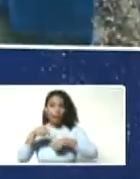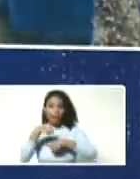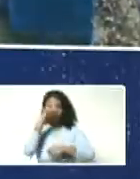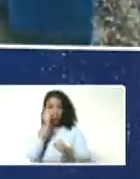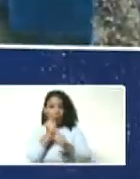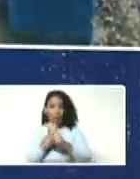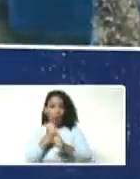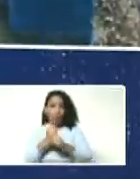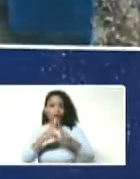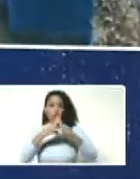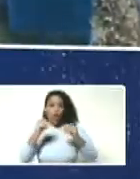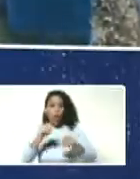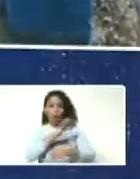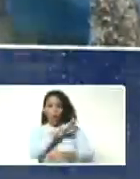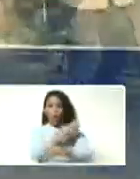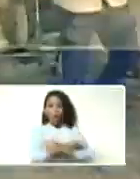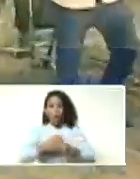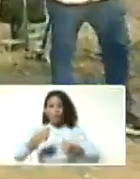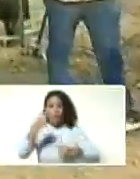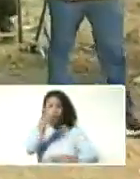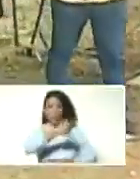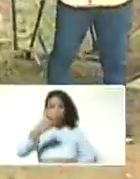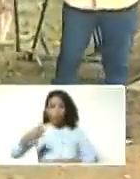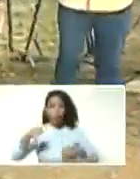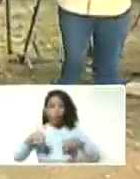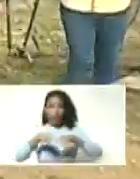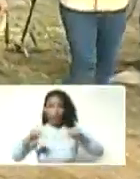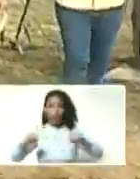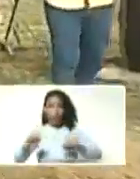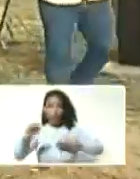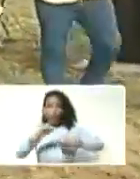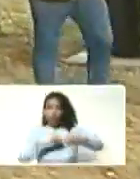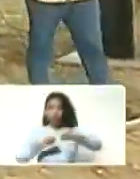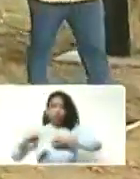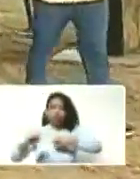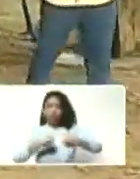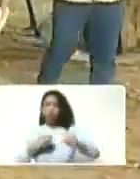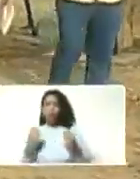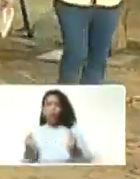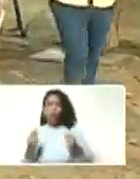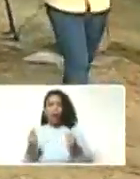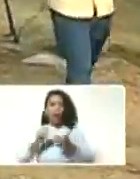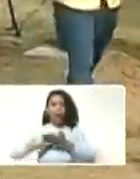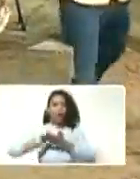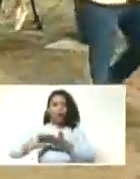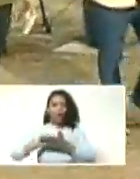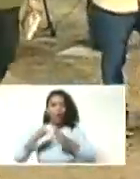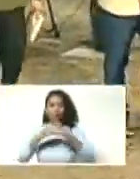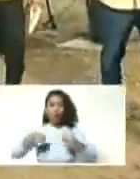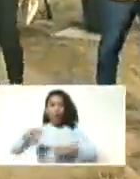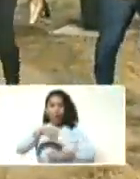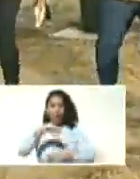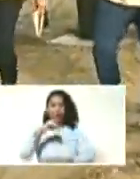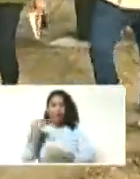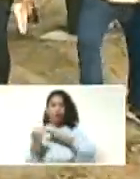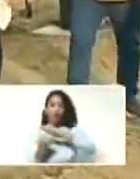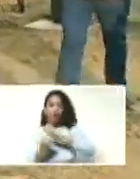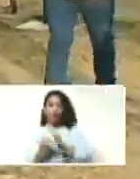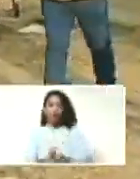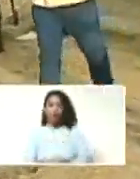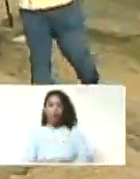fuerza viva del territorio, muy activa para la recuperación de todas estas instituciones. Ajá,